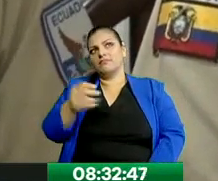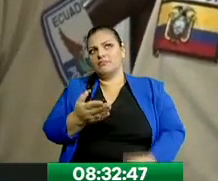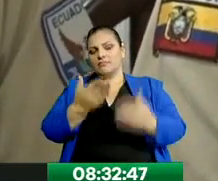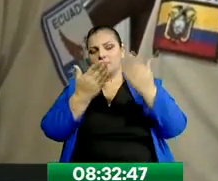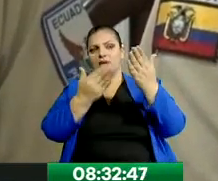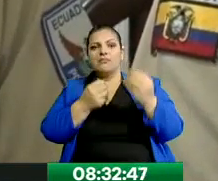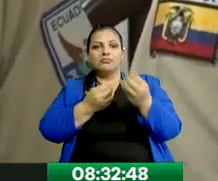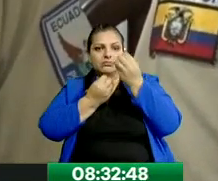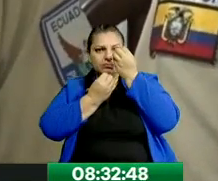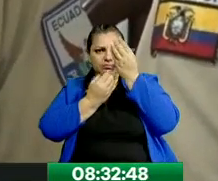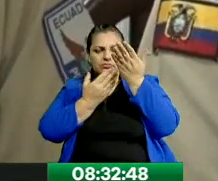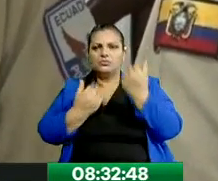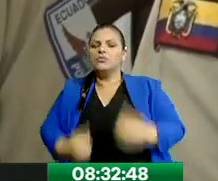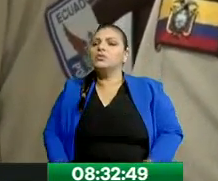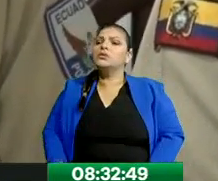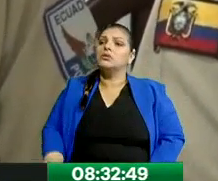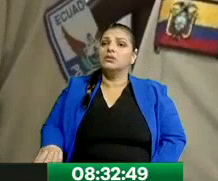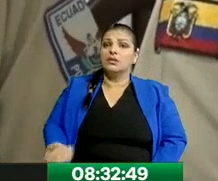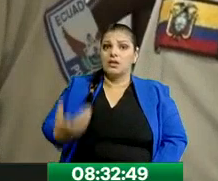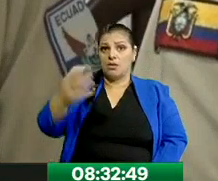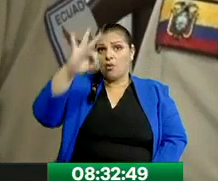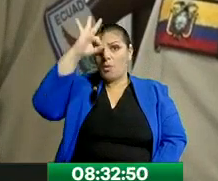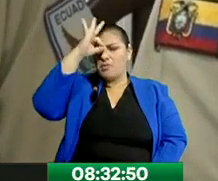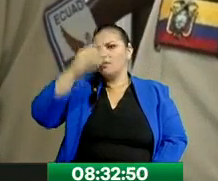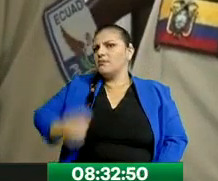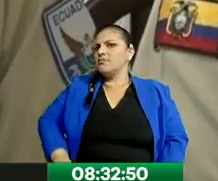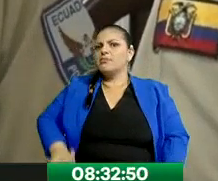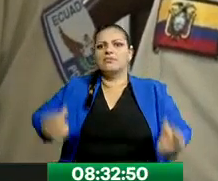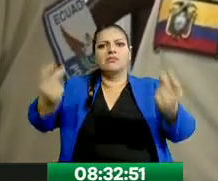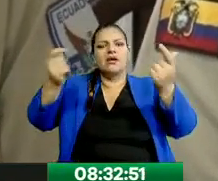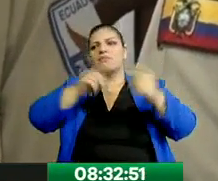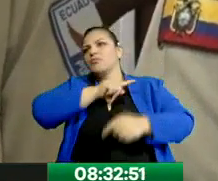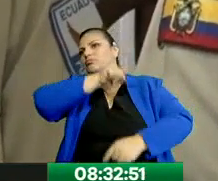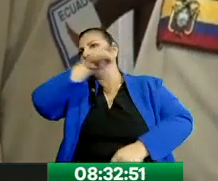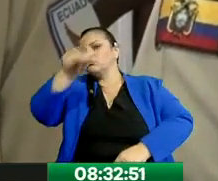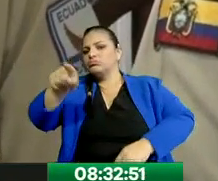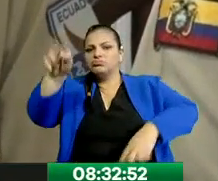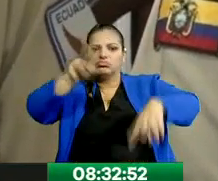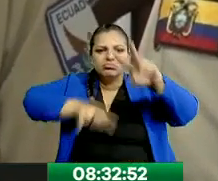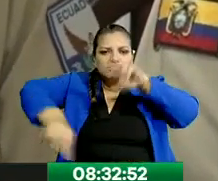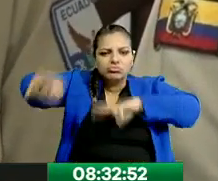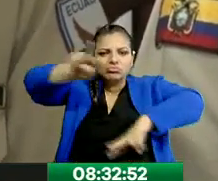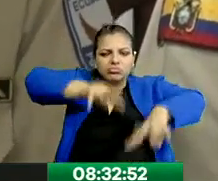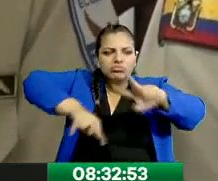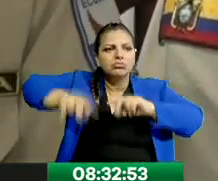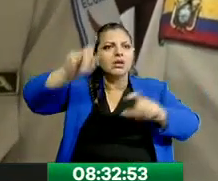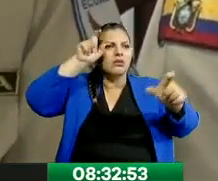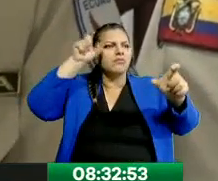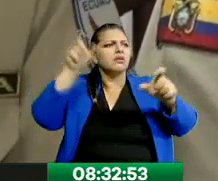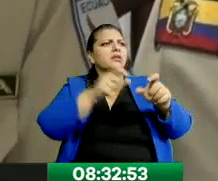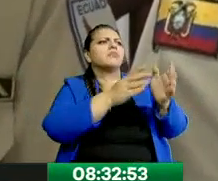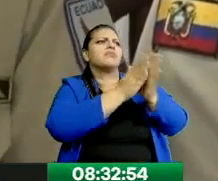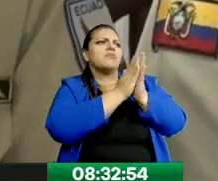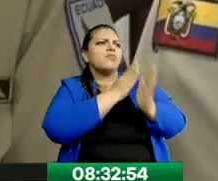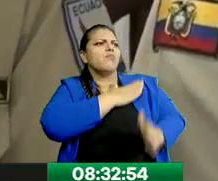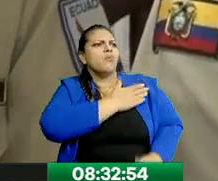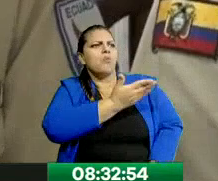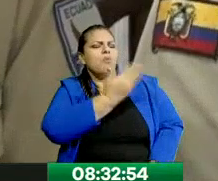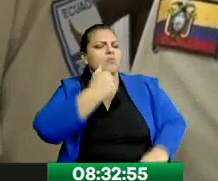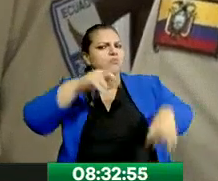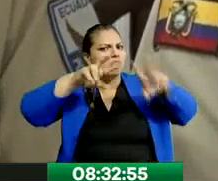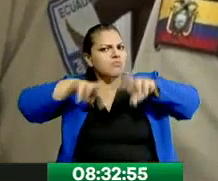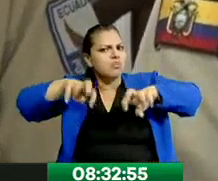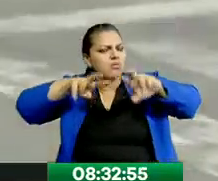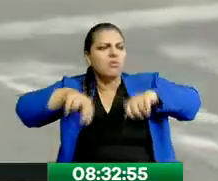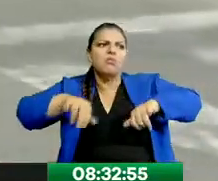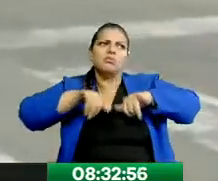también hacer los requerimientos que se necesita a la Fiscalía para continuar con la investigación, por cuanto ya no es